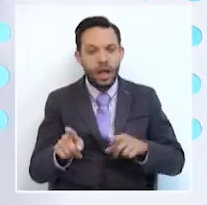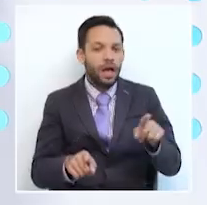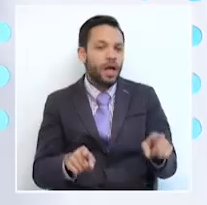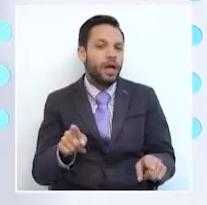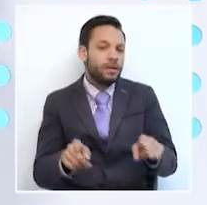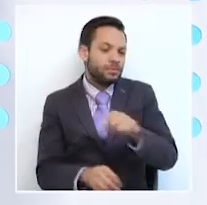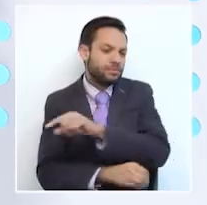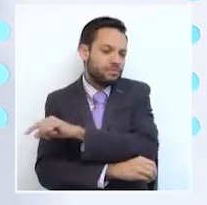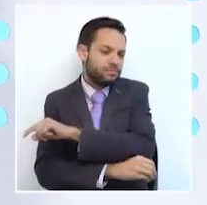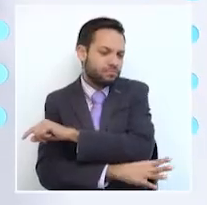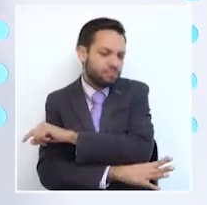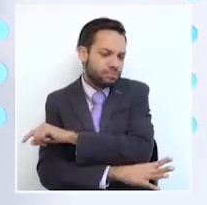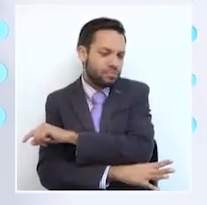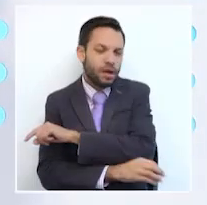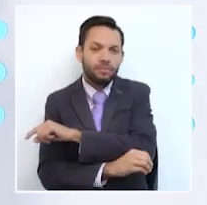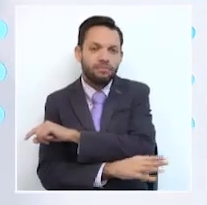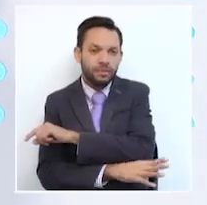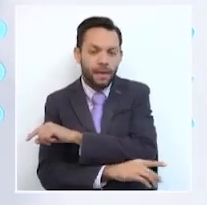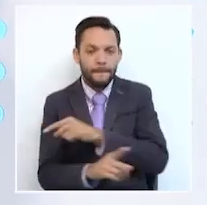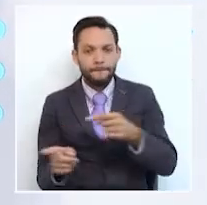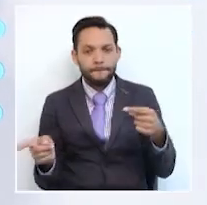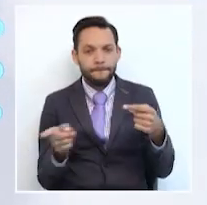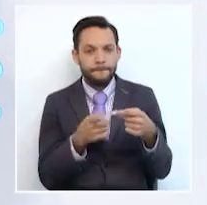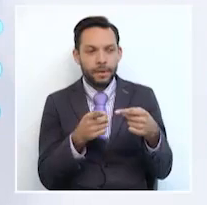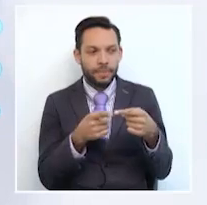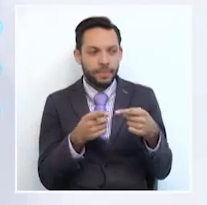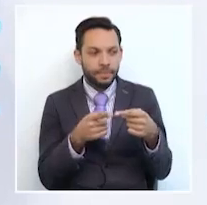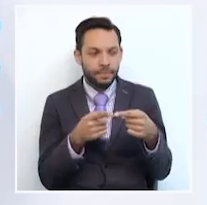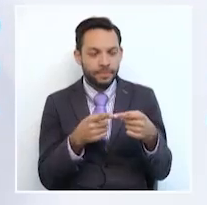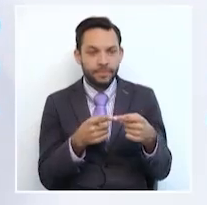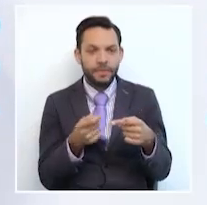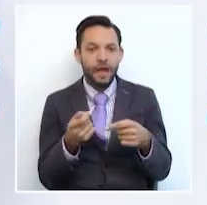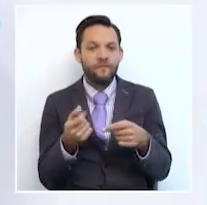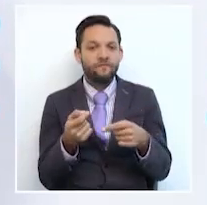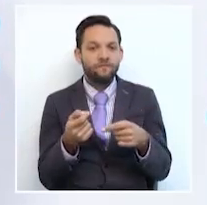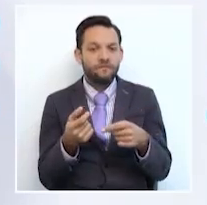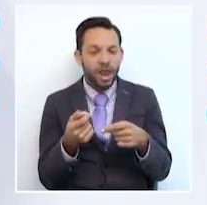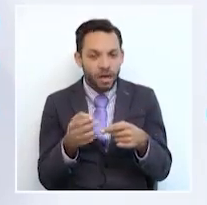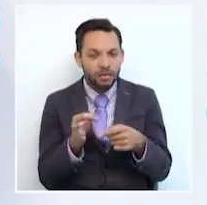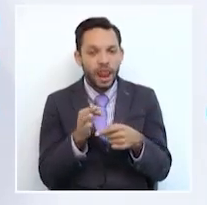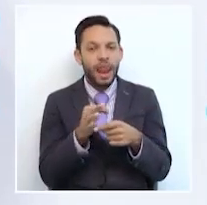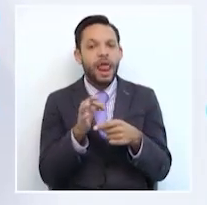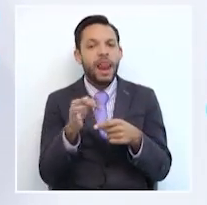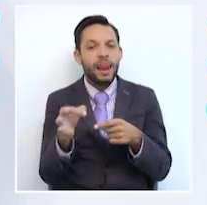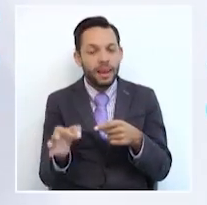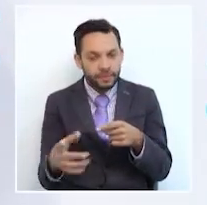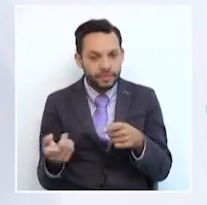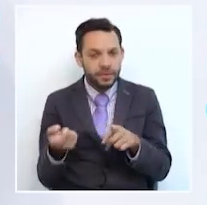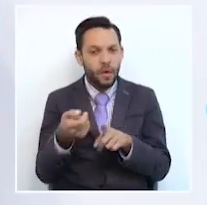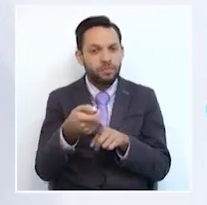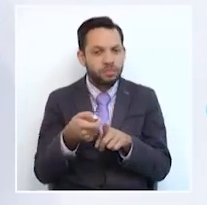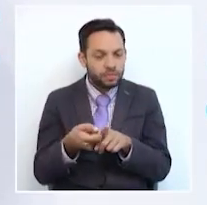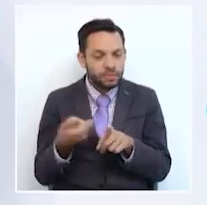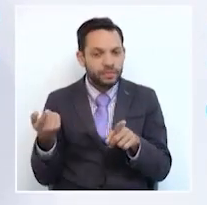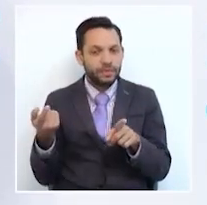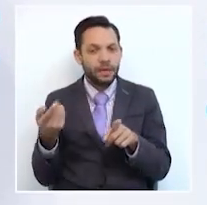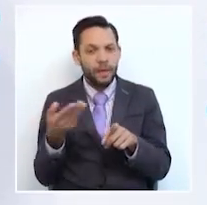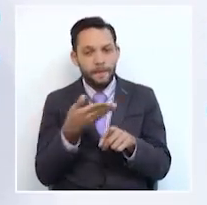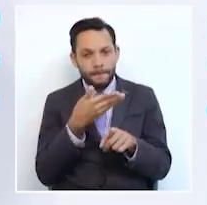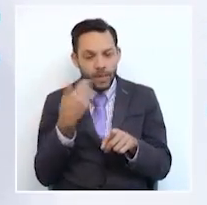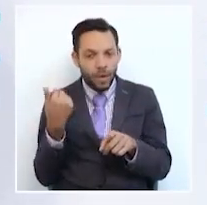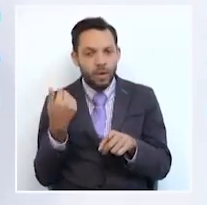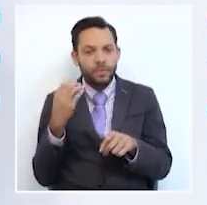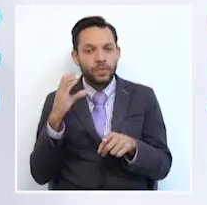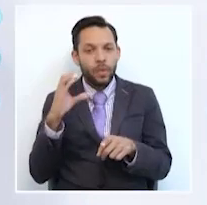truquitos que ustedes pueden hacer primero los frijoles lentejas habichuelas garbanzos blanquillos cocine lo con la cáscara de coco